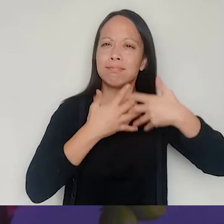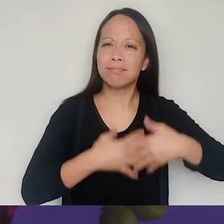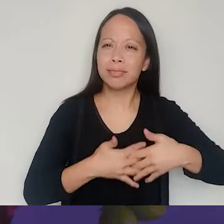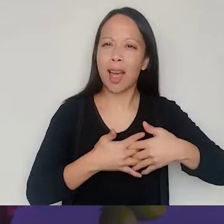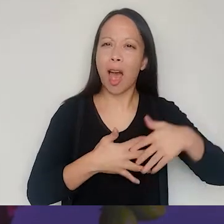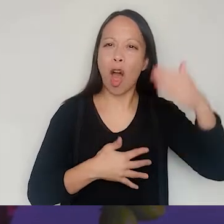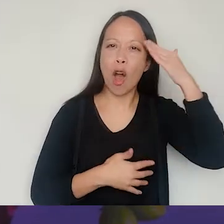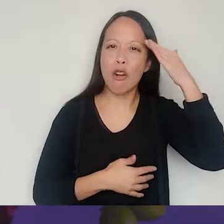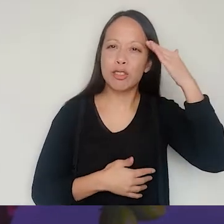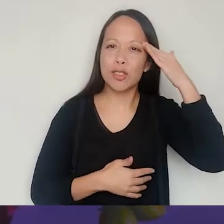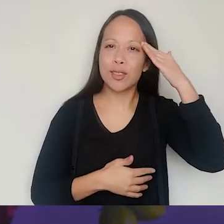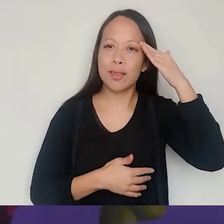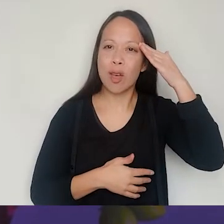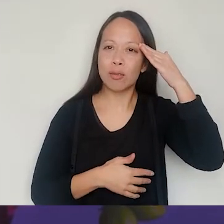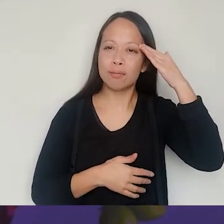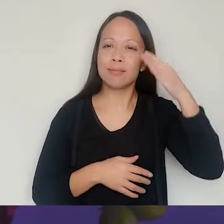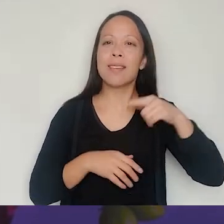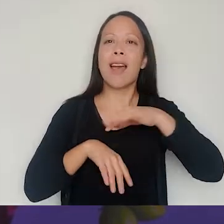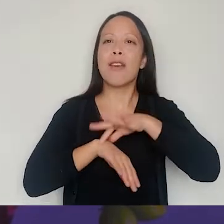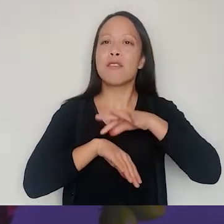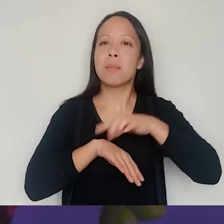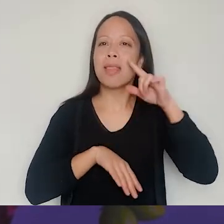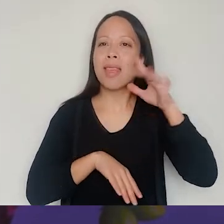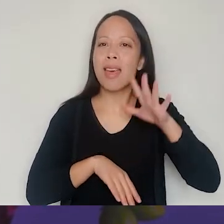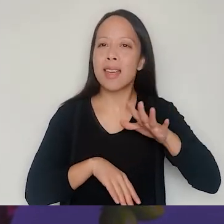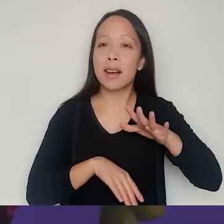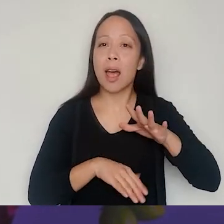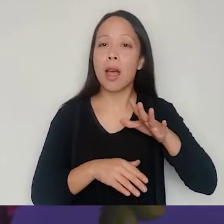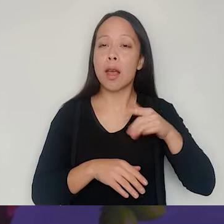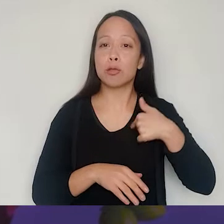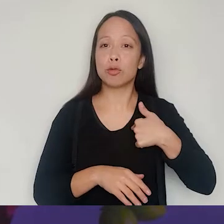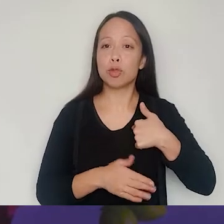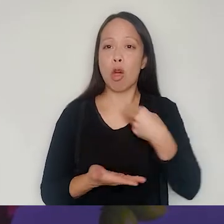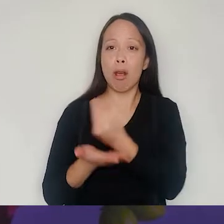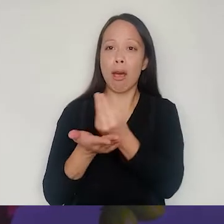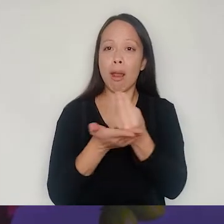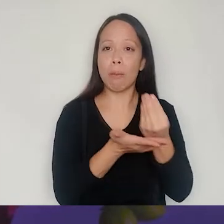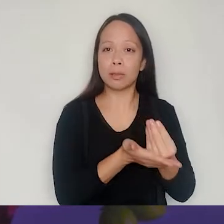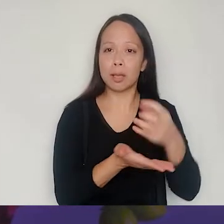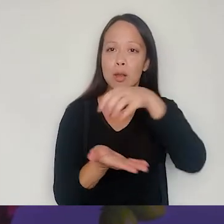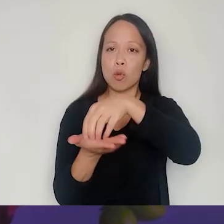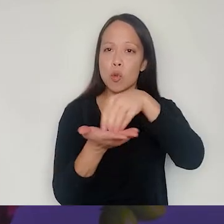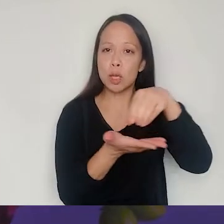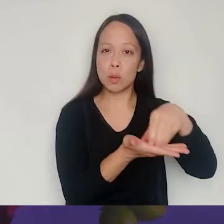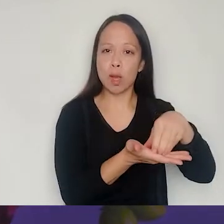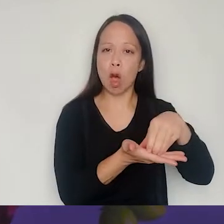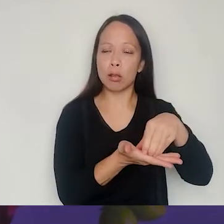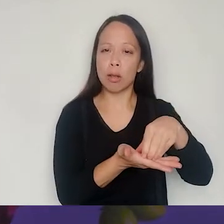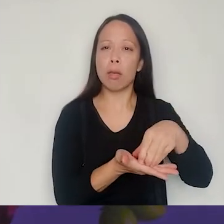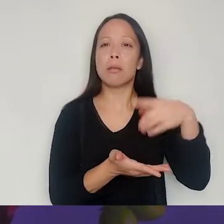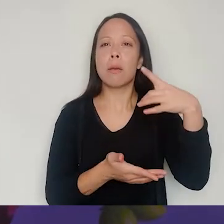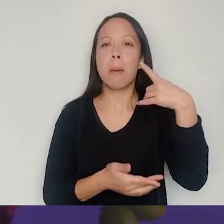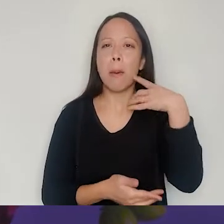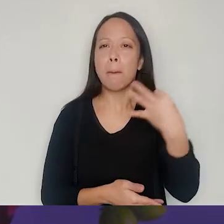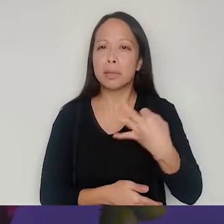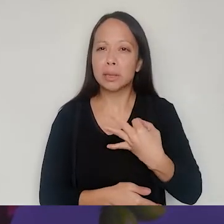las enfermedades raras, y tanto en nombre de las distintas instituciones a las que represento y especialmente de la Red